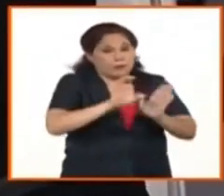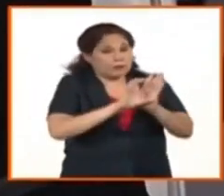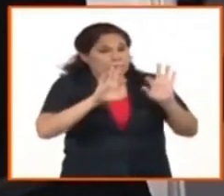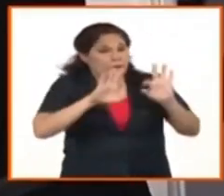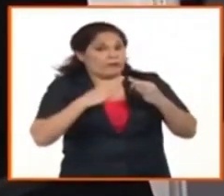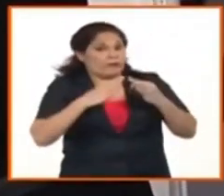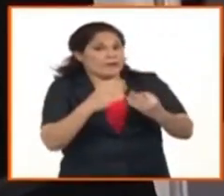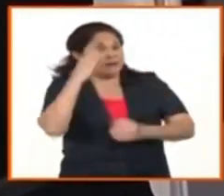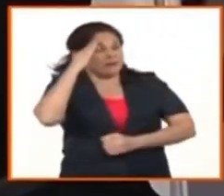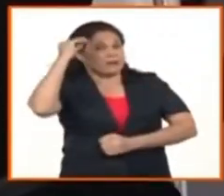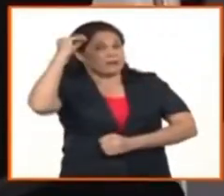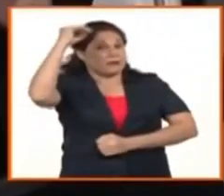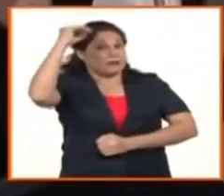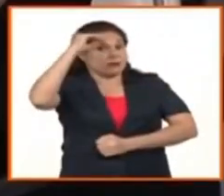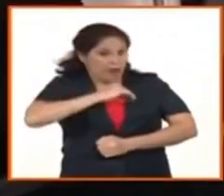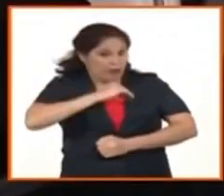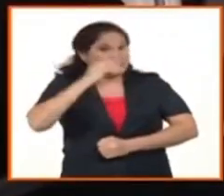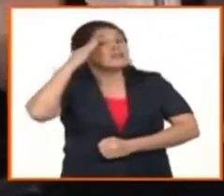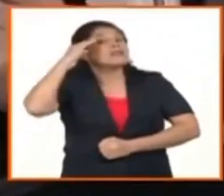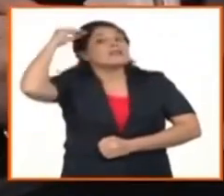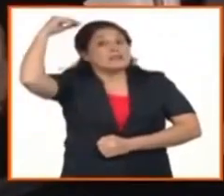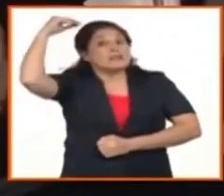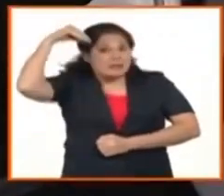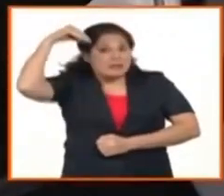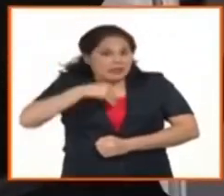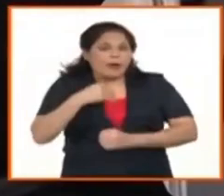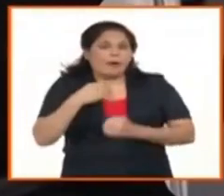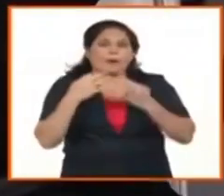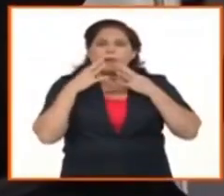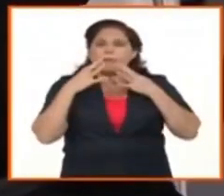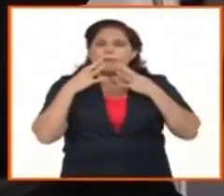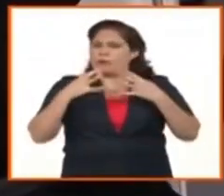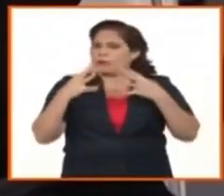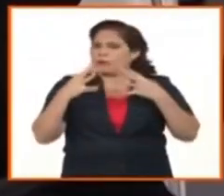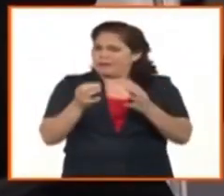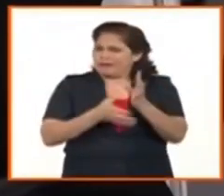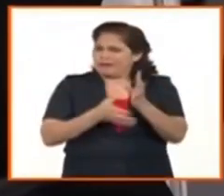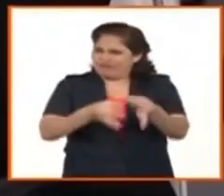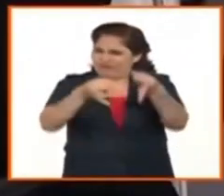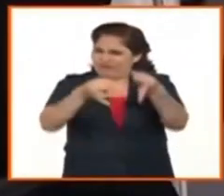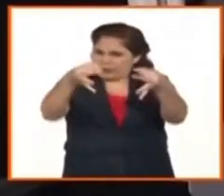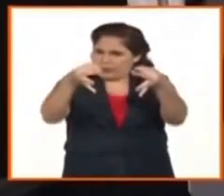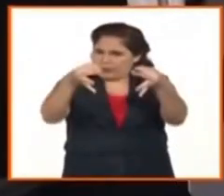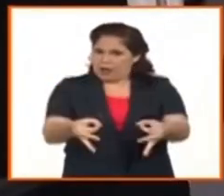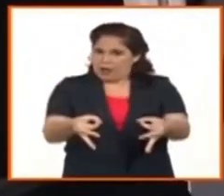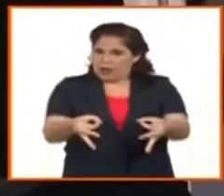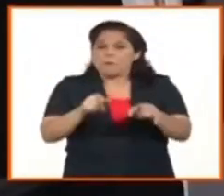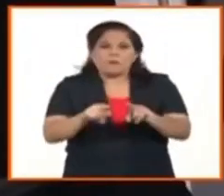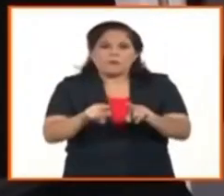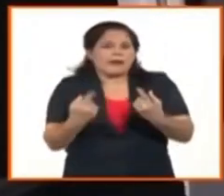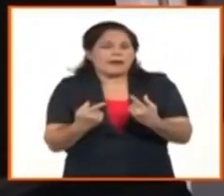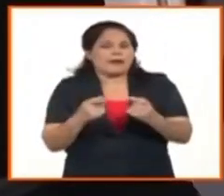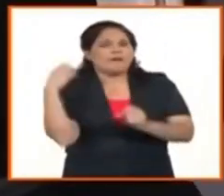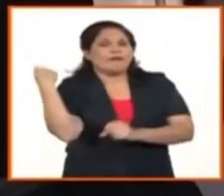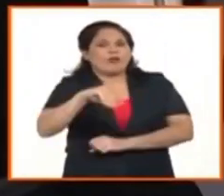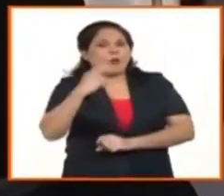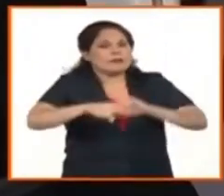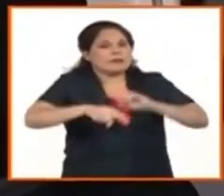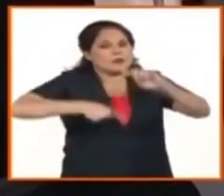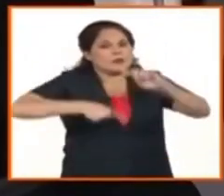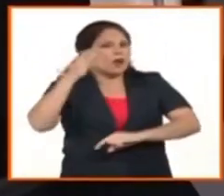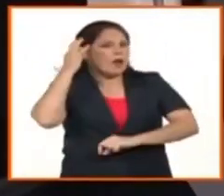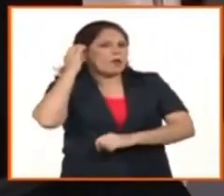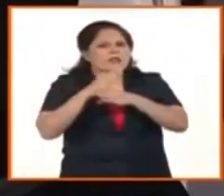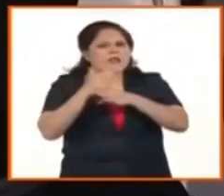reconoce define de una manera muy clara muy precisa qué cosa es la violencia que se produce al